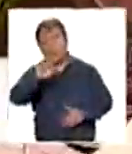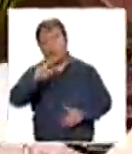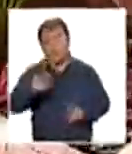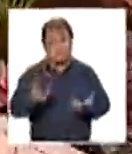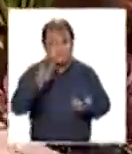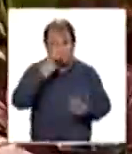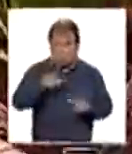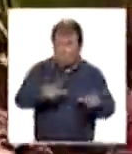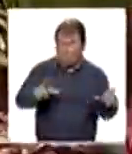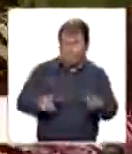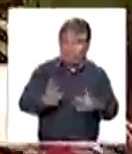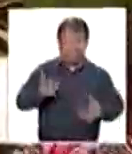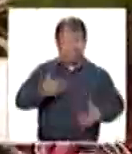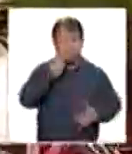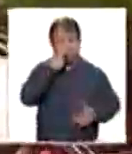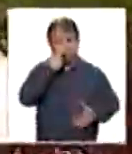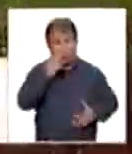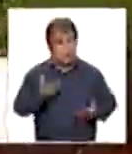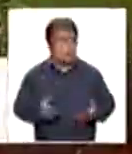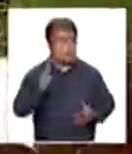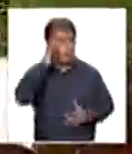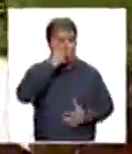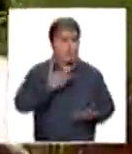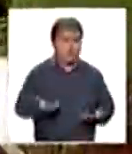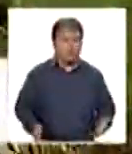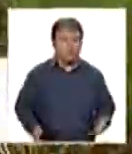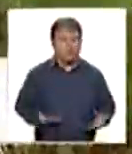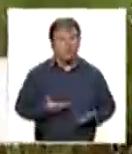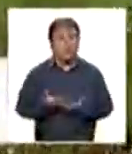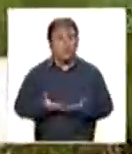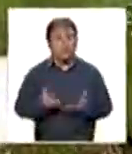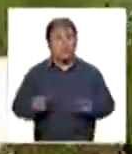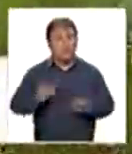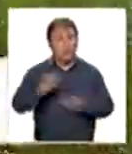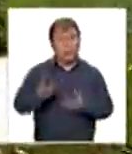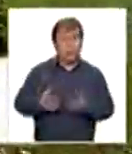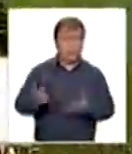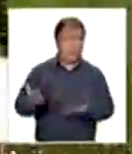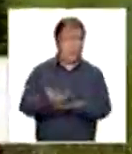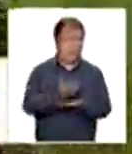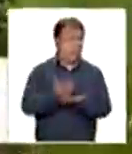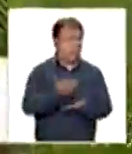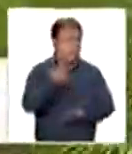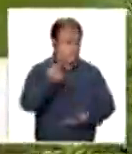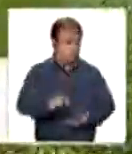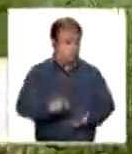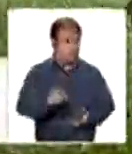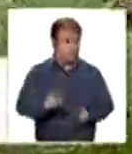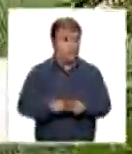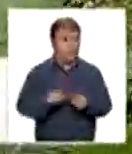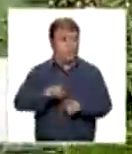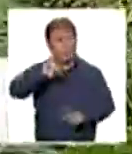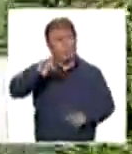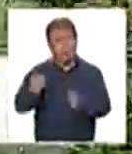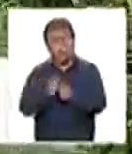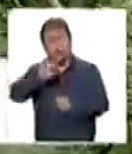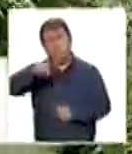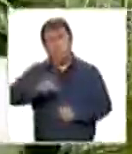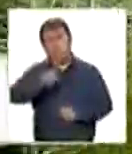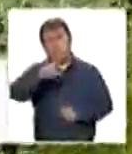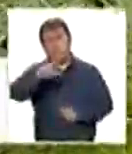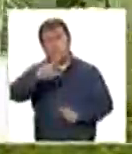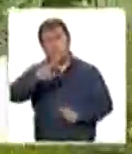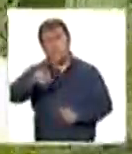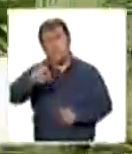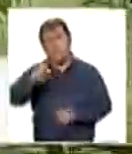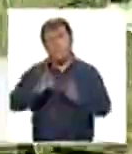muy divertidos, muy, muy originales también, y algunos muy, muy económicos también. Nos está acompañando Julio Pérez, quien es el representante